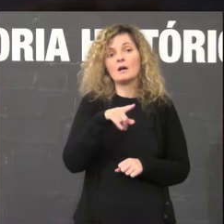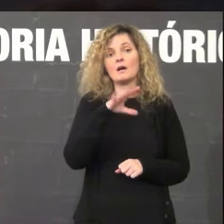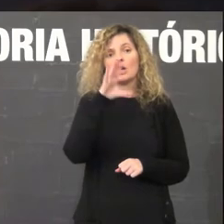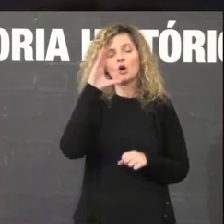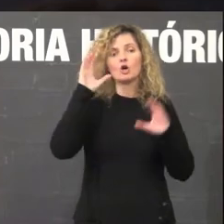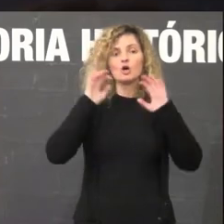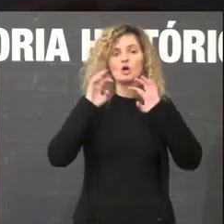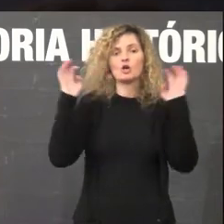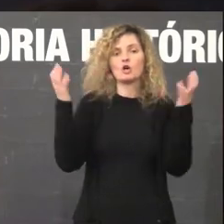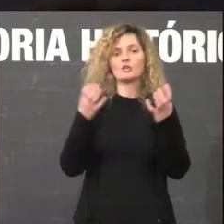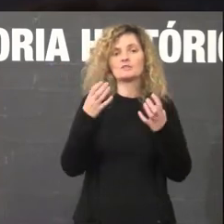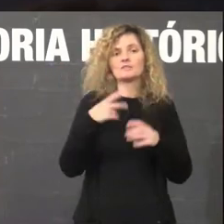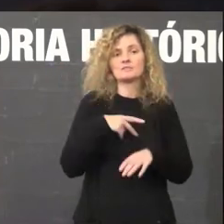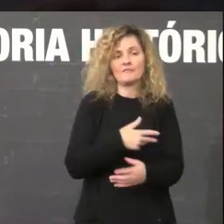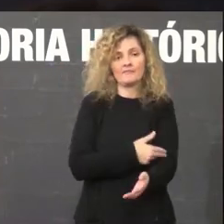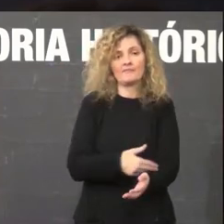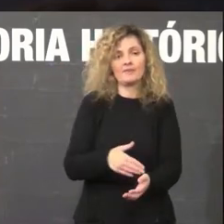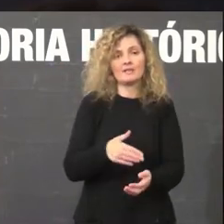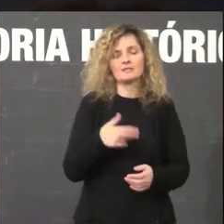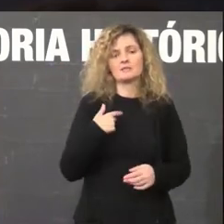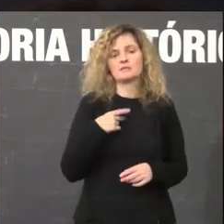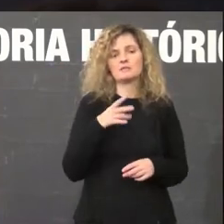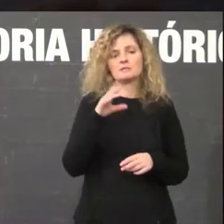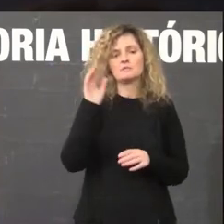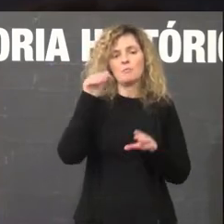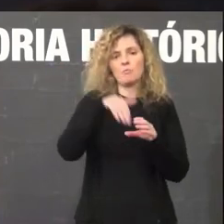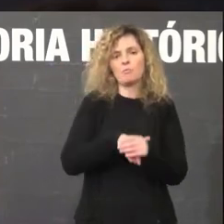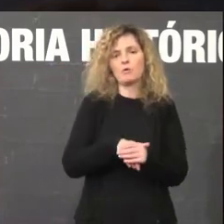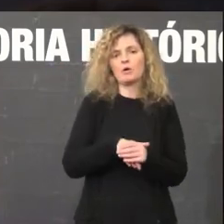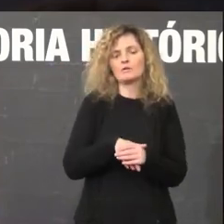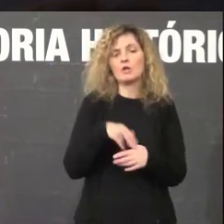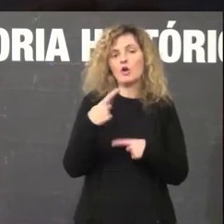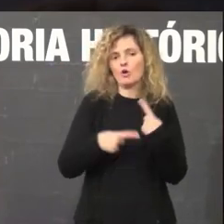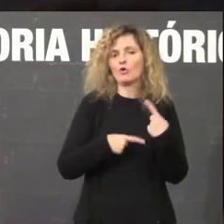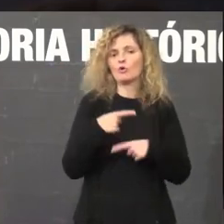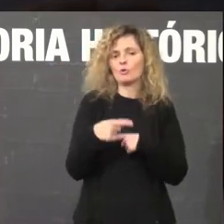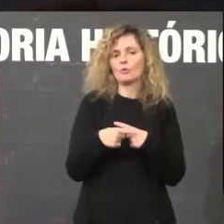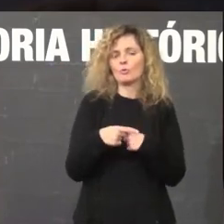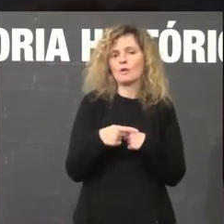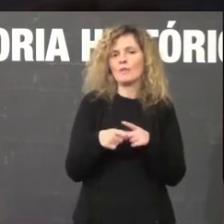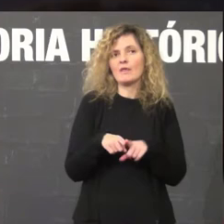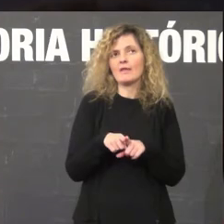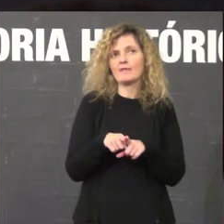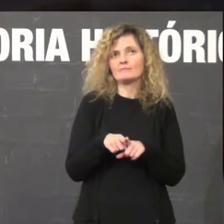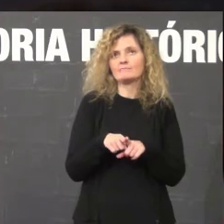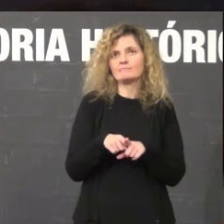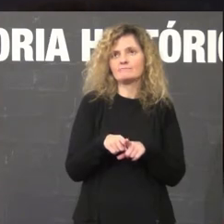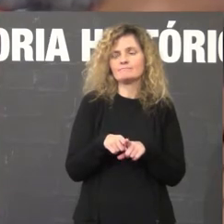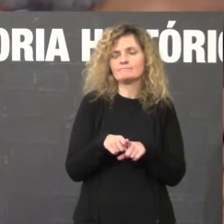Cortes franquistas, se vota a continuidade, unha especie de continuidade